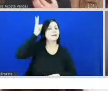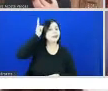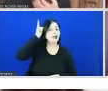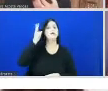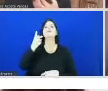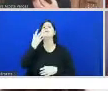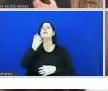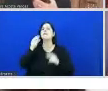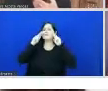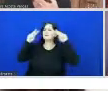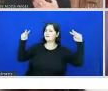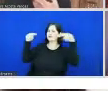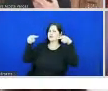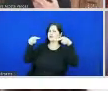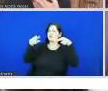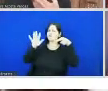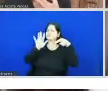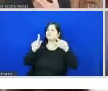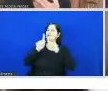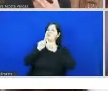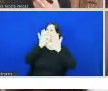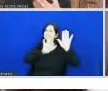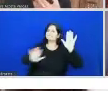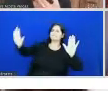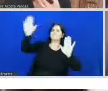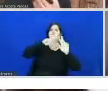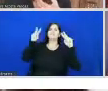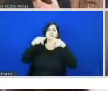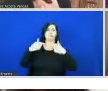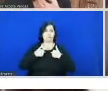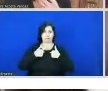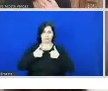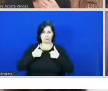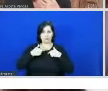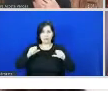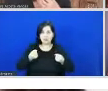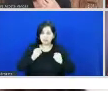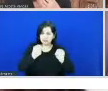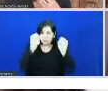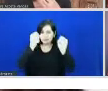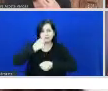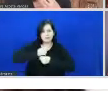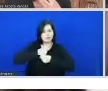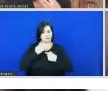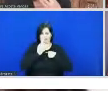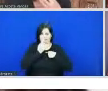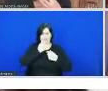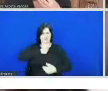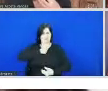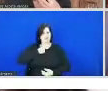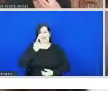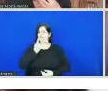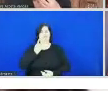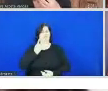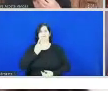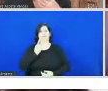estamos promoviendo iniciativas que solo ven salud. No, salud tiene que ver con la salud del planeta. Tiene que ver con la salud